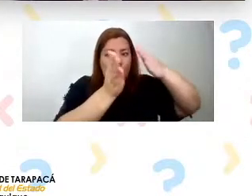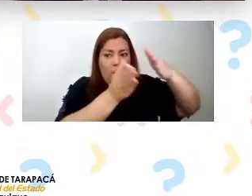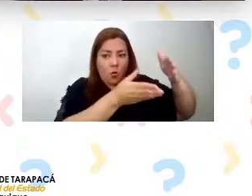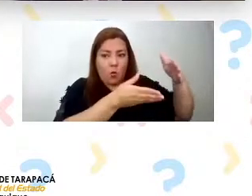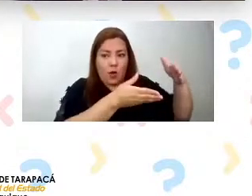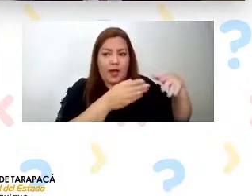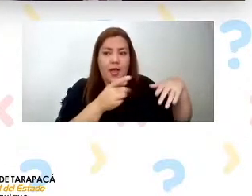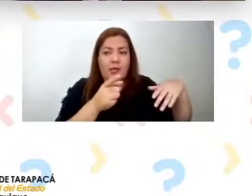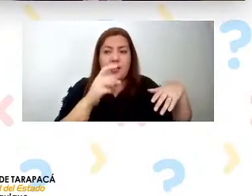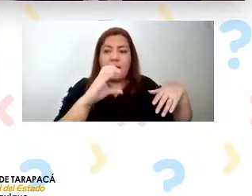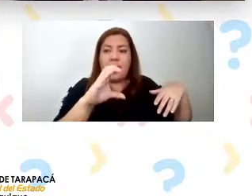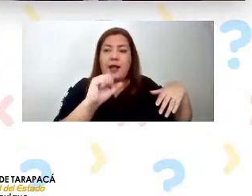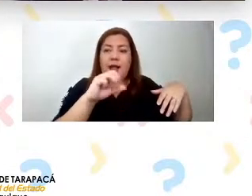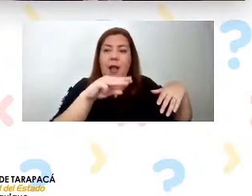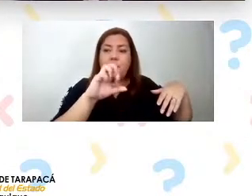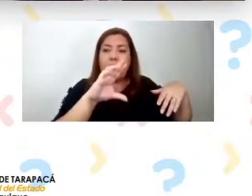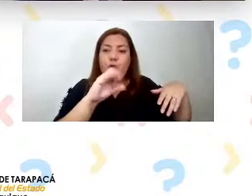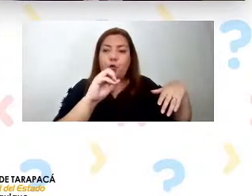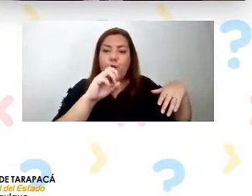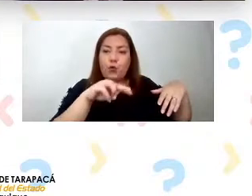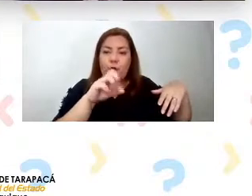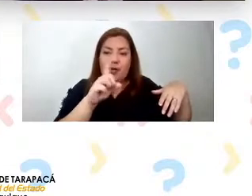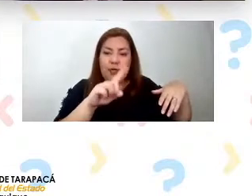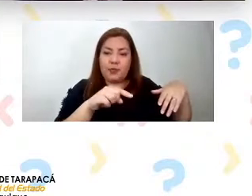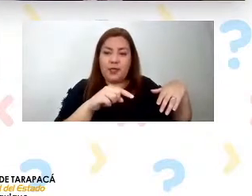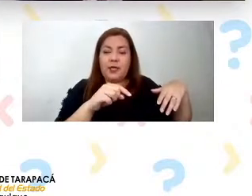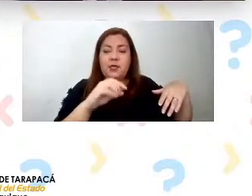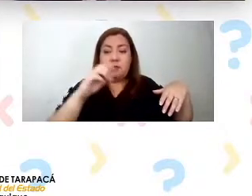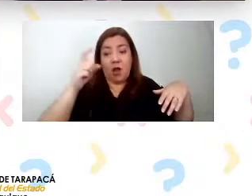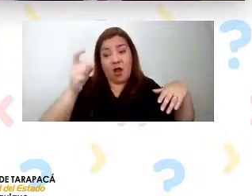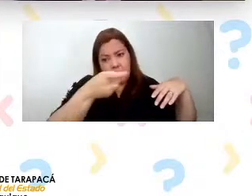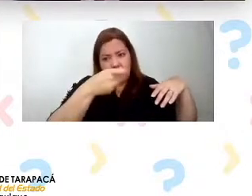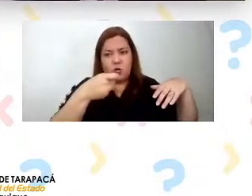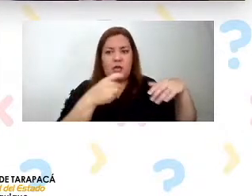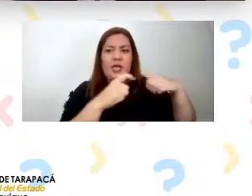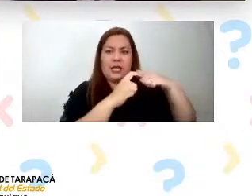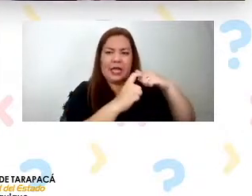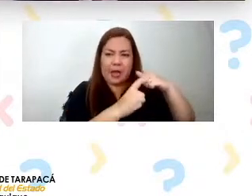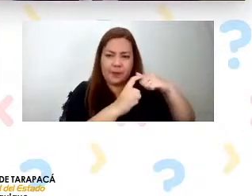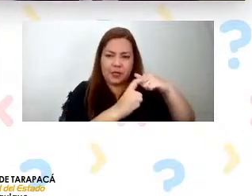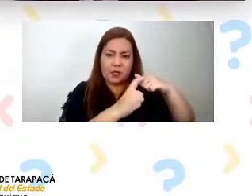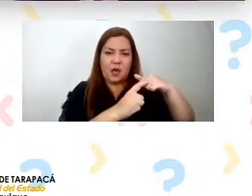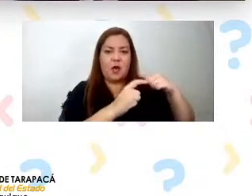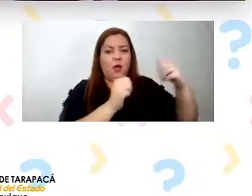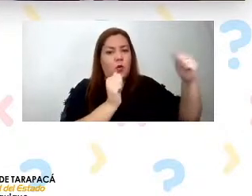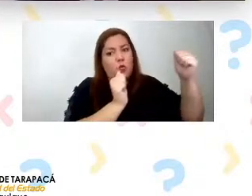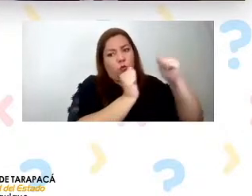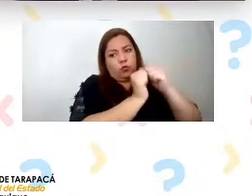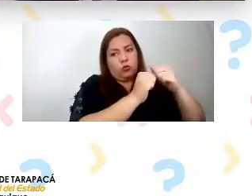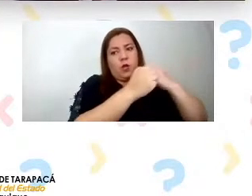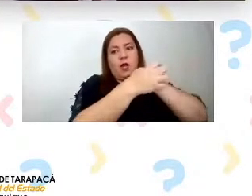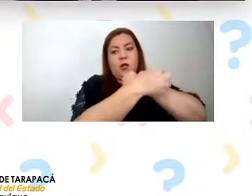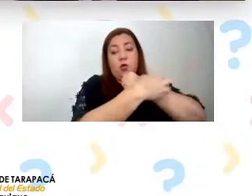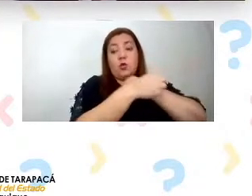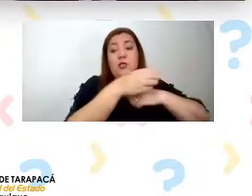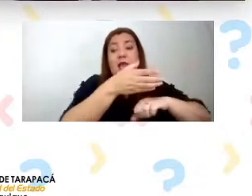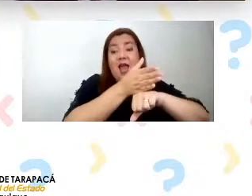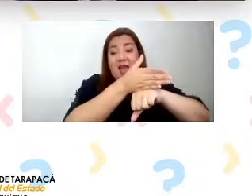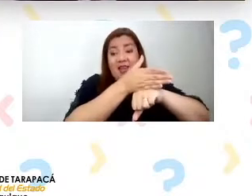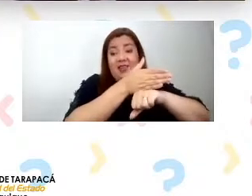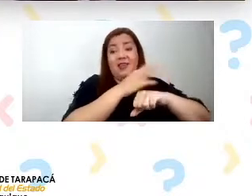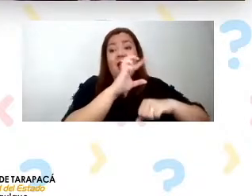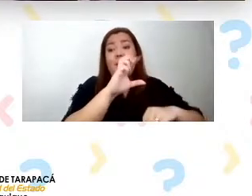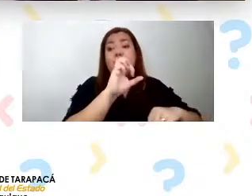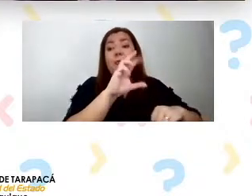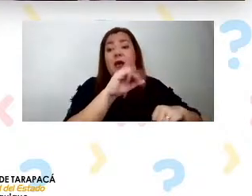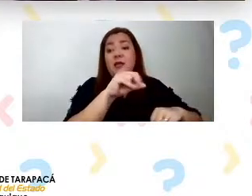Camarones y la cuenca de Camiña, en el norte, con la región de Arica y Parinacota, y hacia el